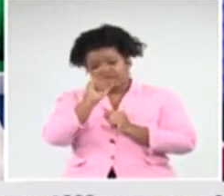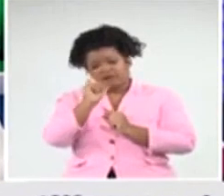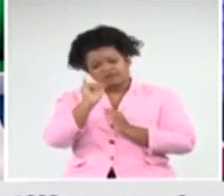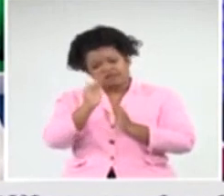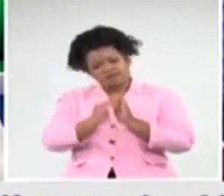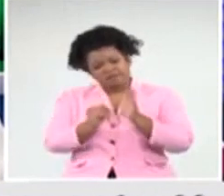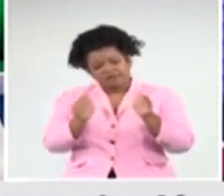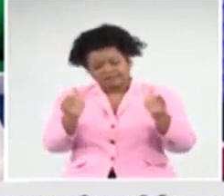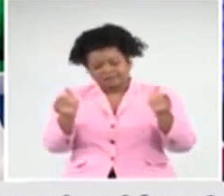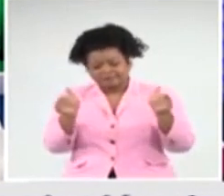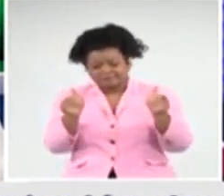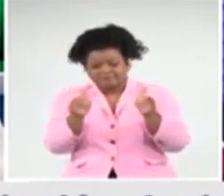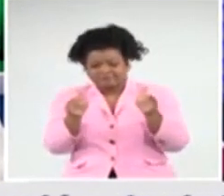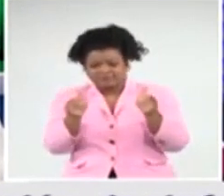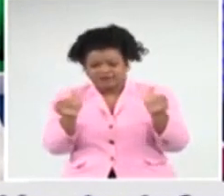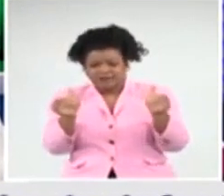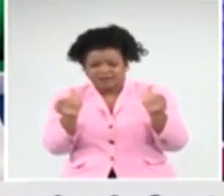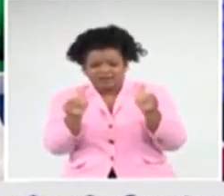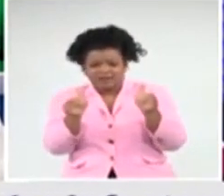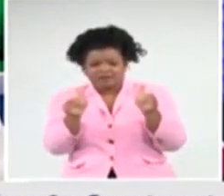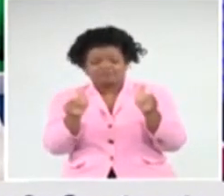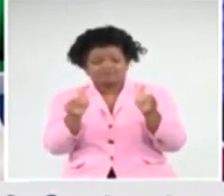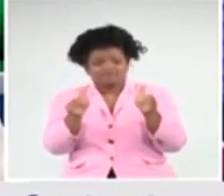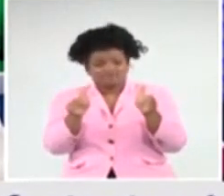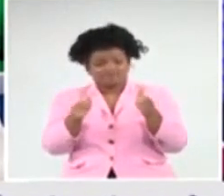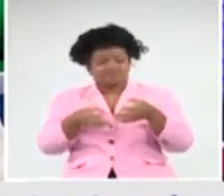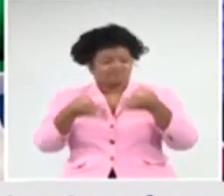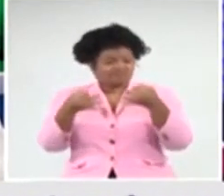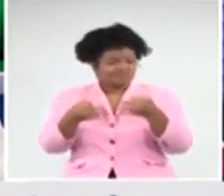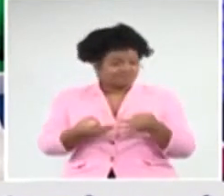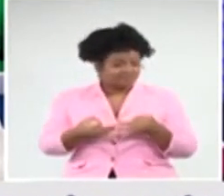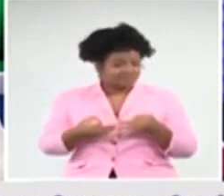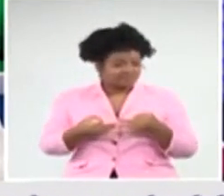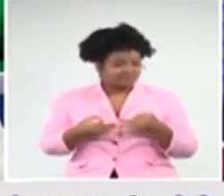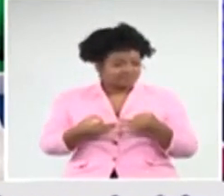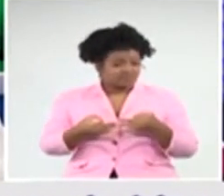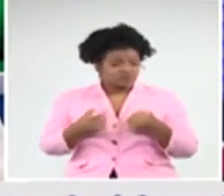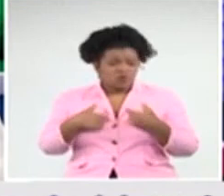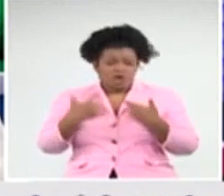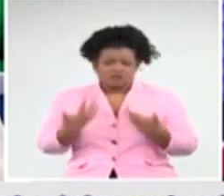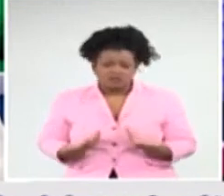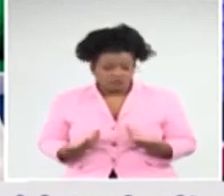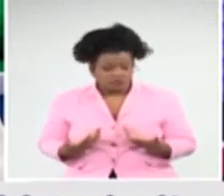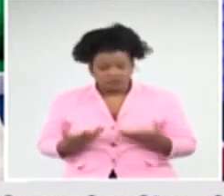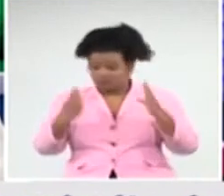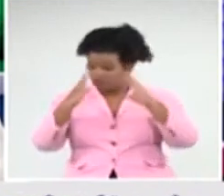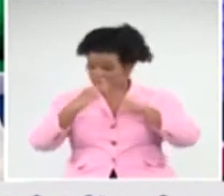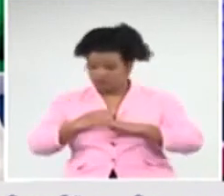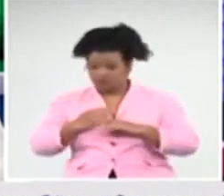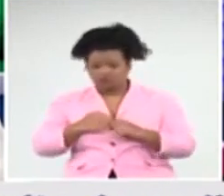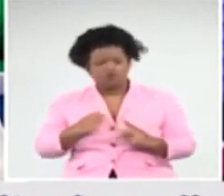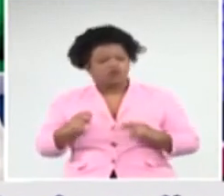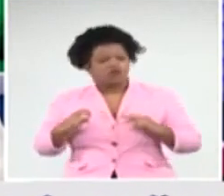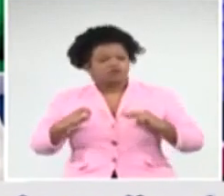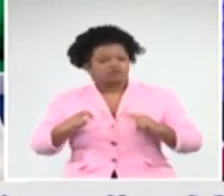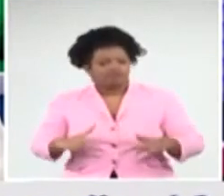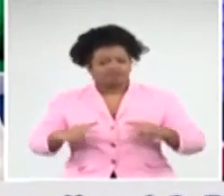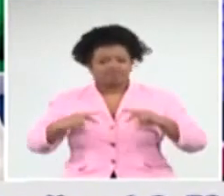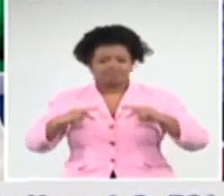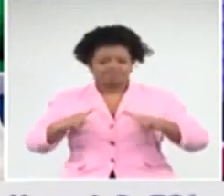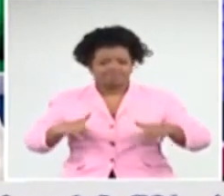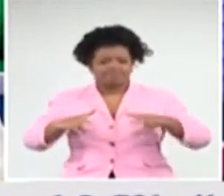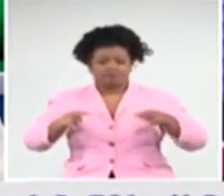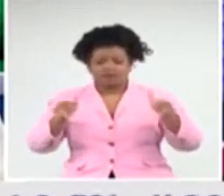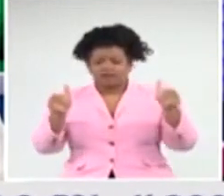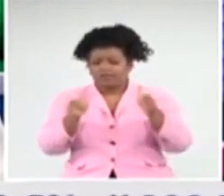meses de edad. Realmente nunca me cansaré de insistir del riesgo que se corre y